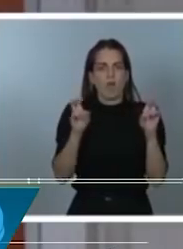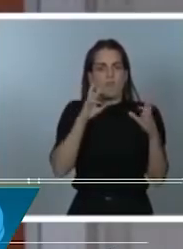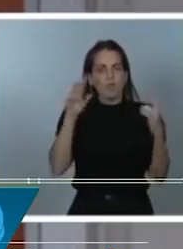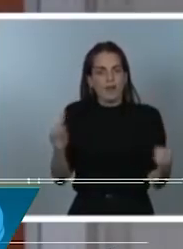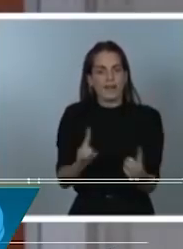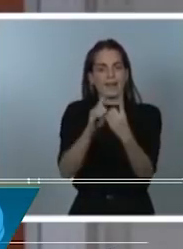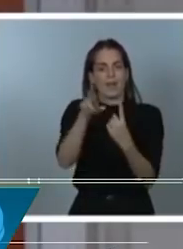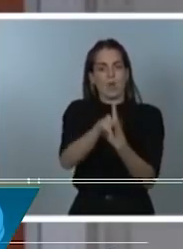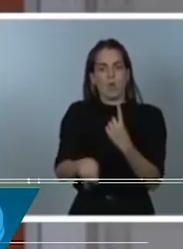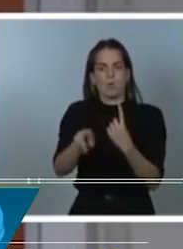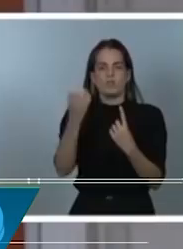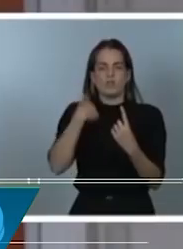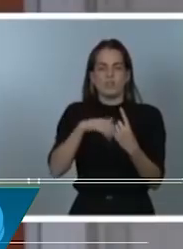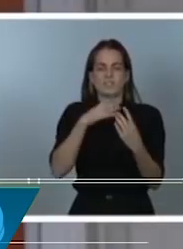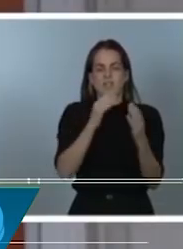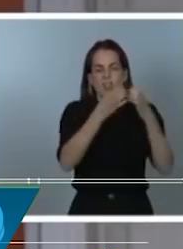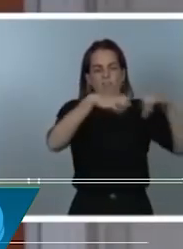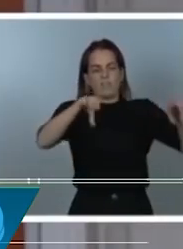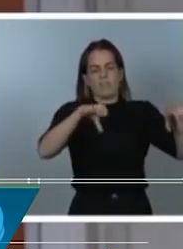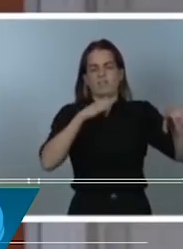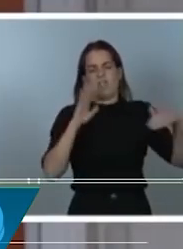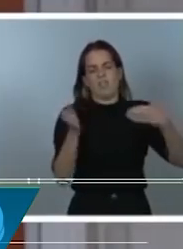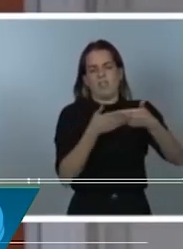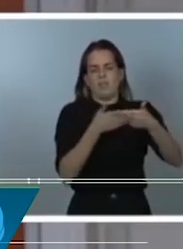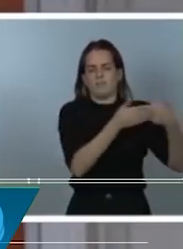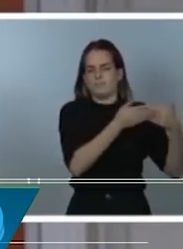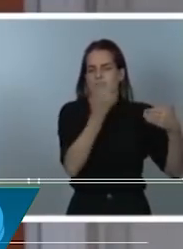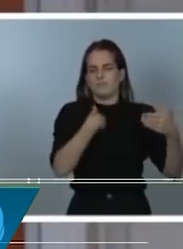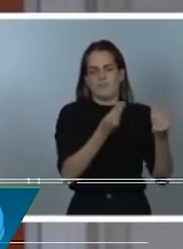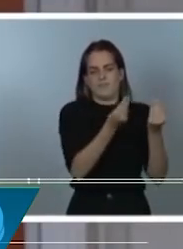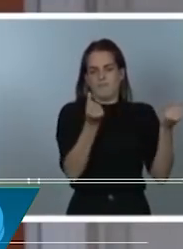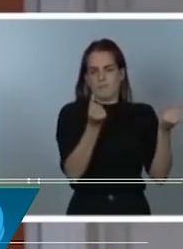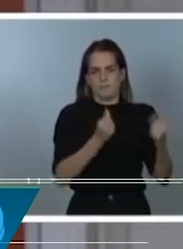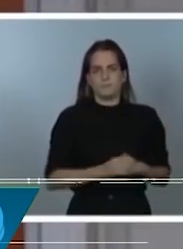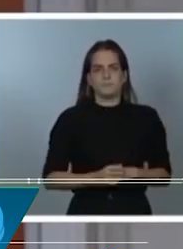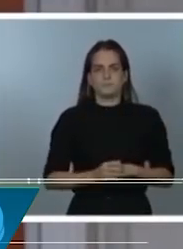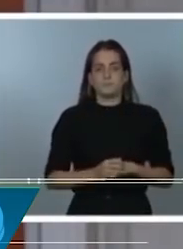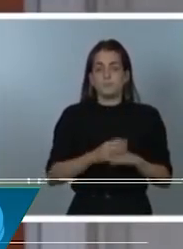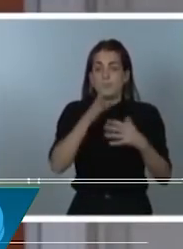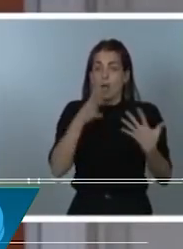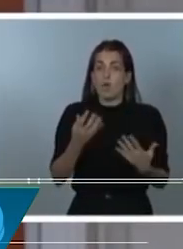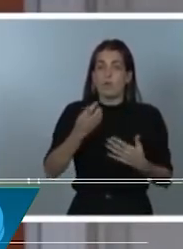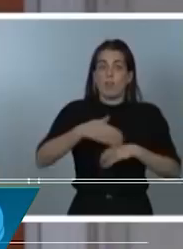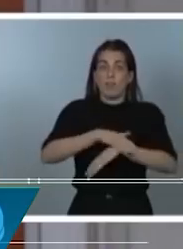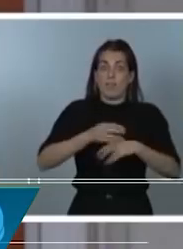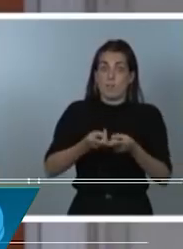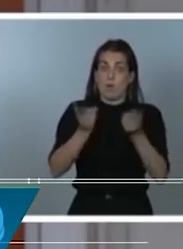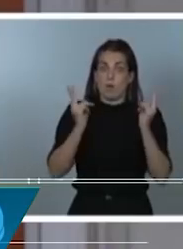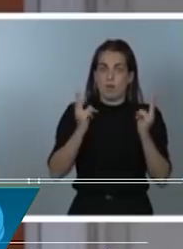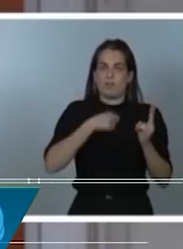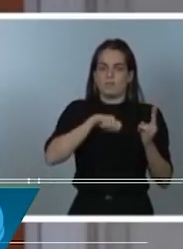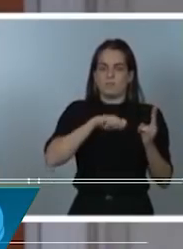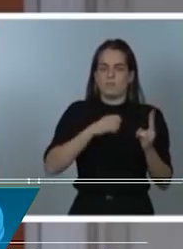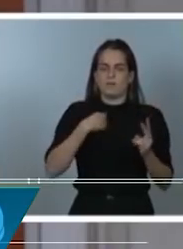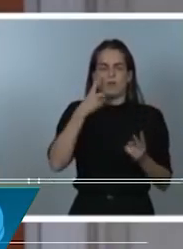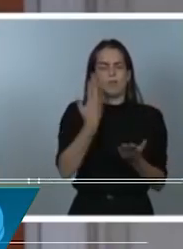privada, suya, particular. ¿Por qué? Pues porque esto le va a permitir, bueno, pues seguir no sé cuánto tiempo. No tengo